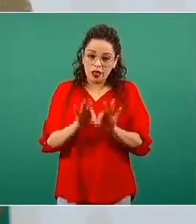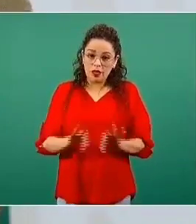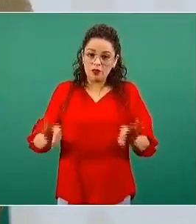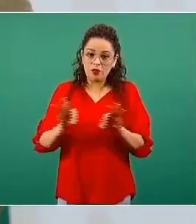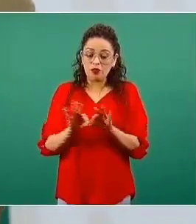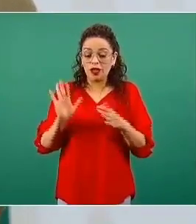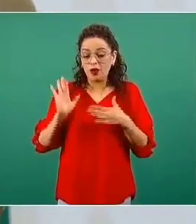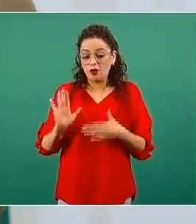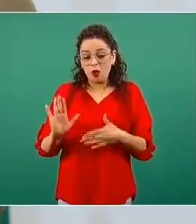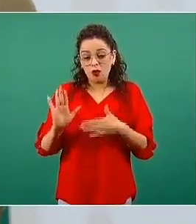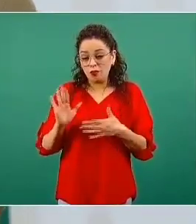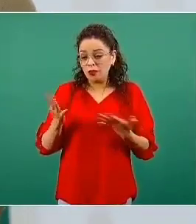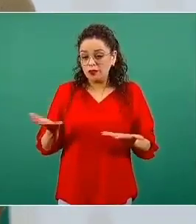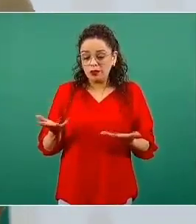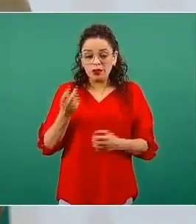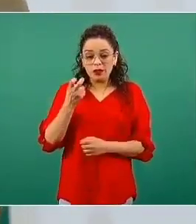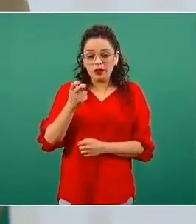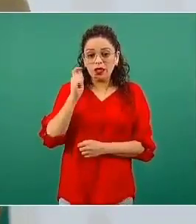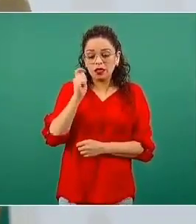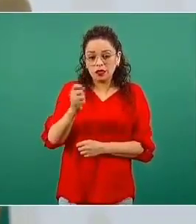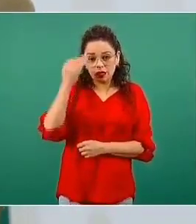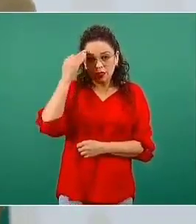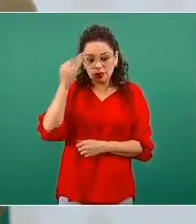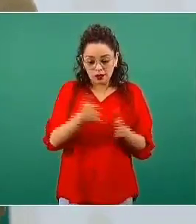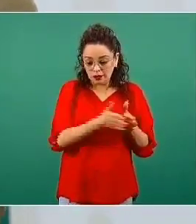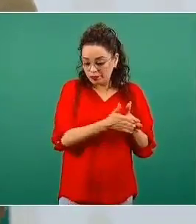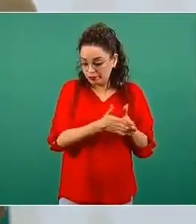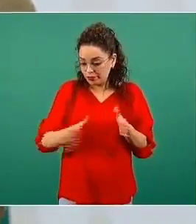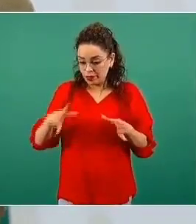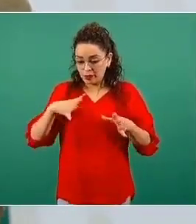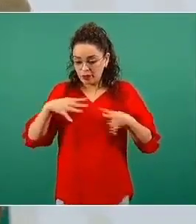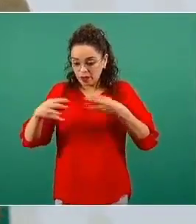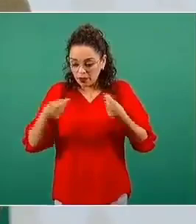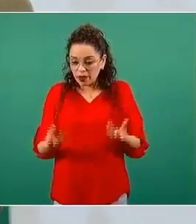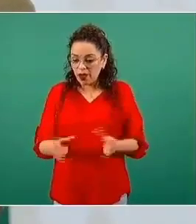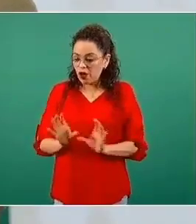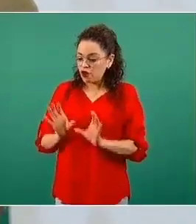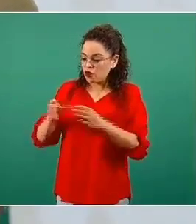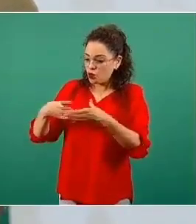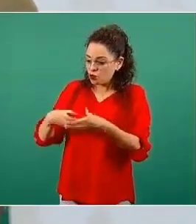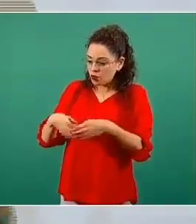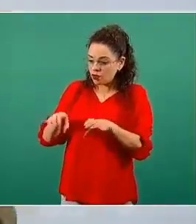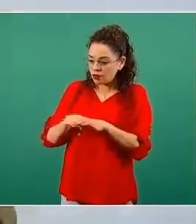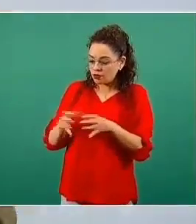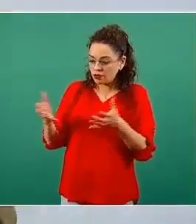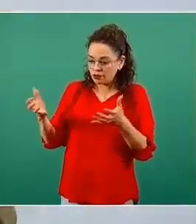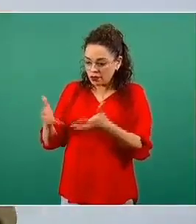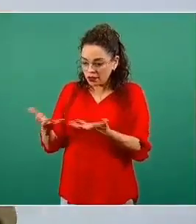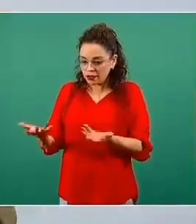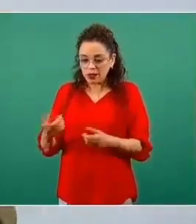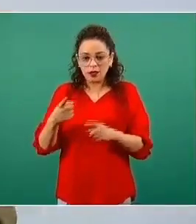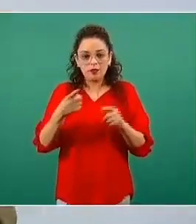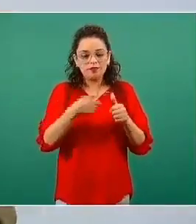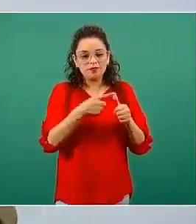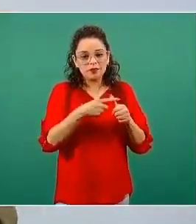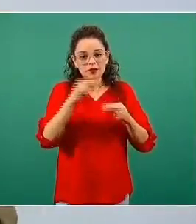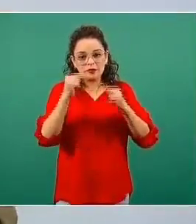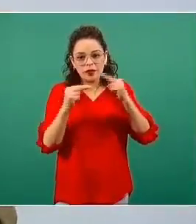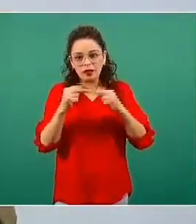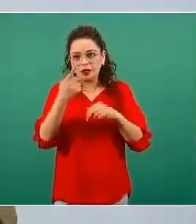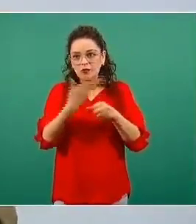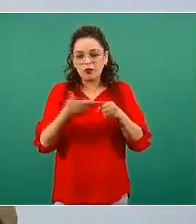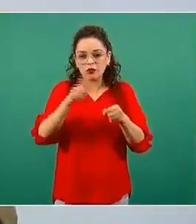el cómo durante la pandemia, la acción comunitaria, la interacción con el primer nivel de atención,